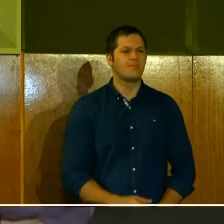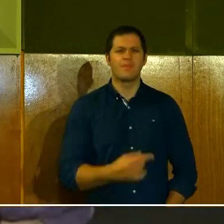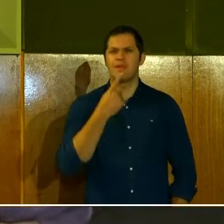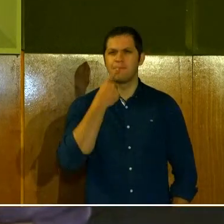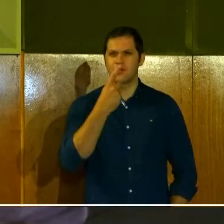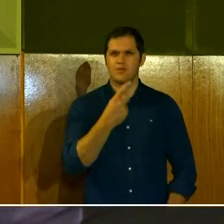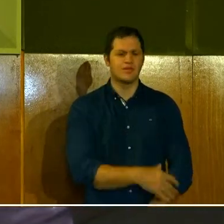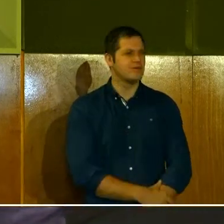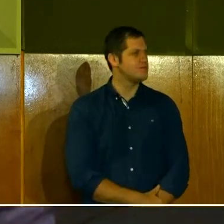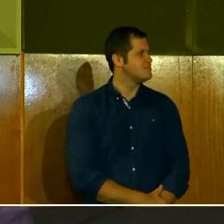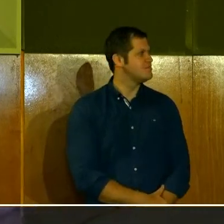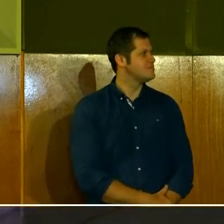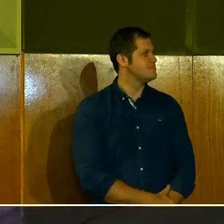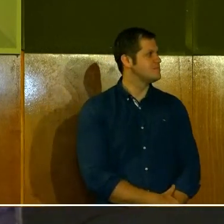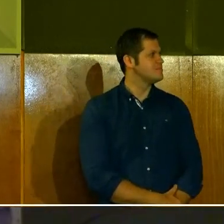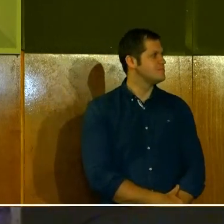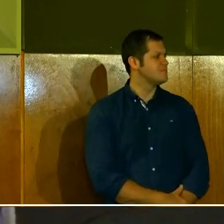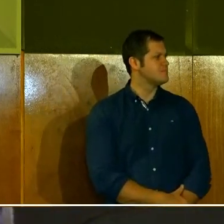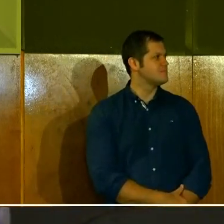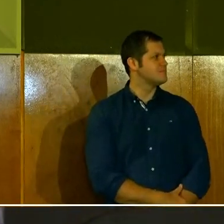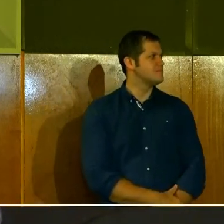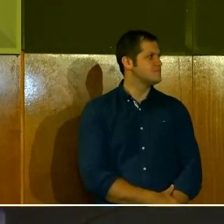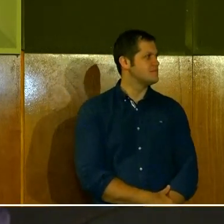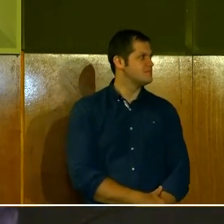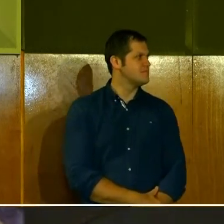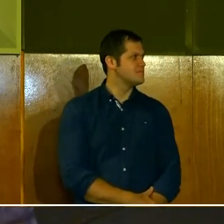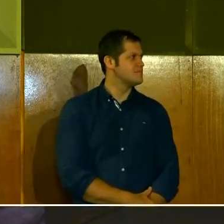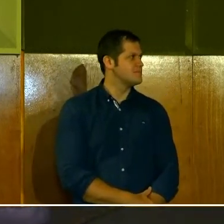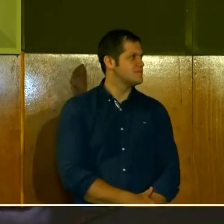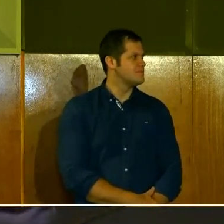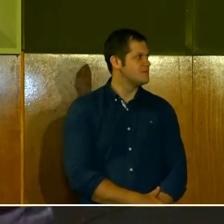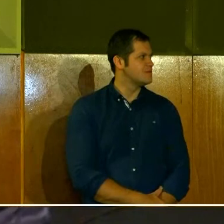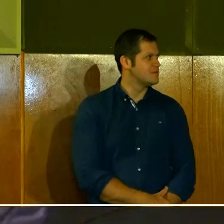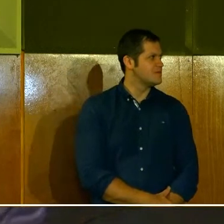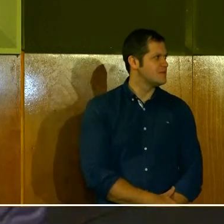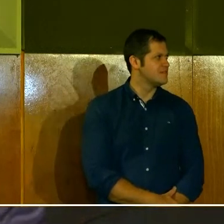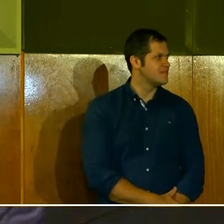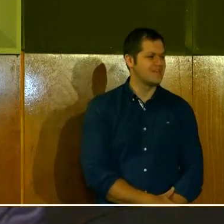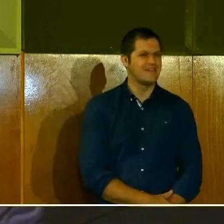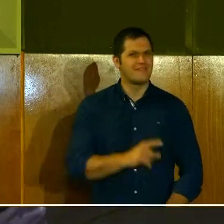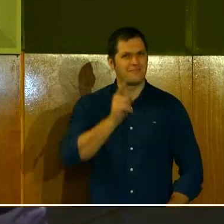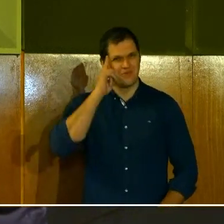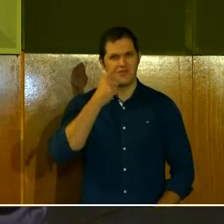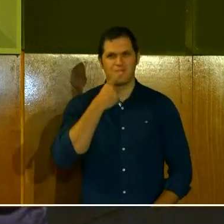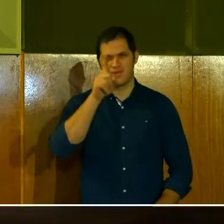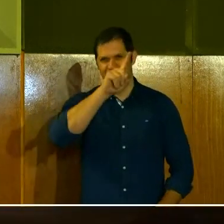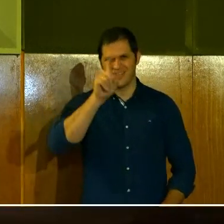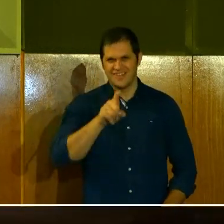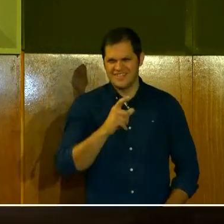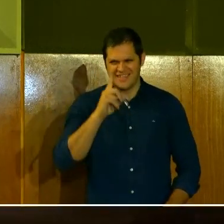ay qué miedo ya elige tu pregunta y no sé